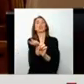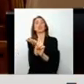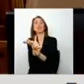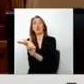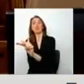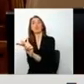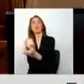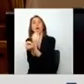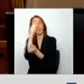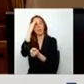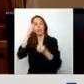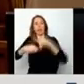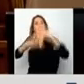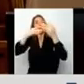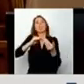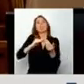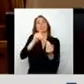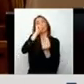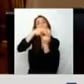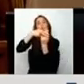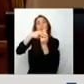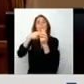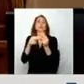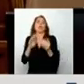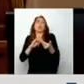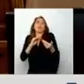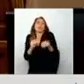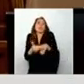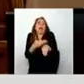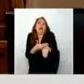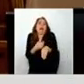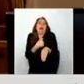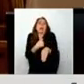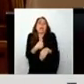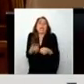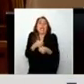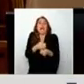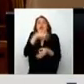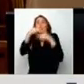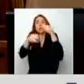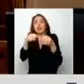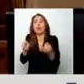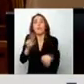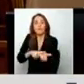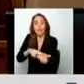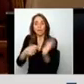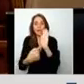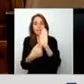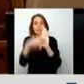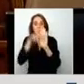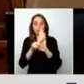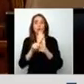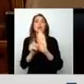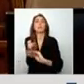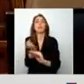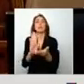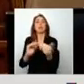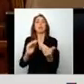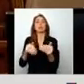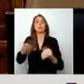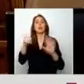tweets, disculpas por los dichos. Esta es una forma verdadera de pedir disculpas a los más de 60.000